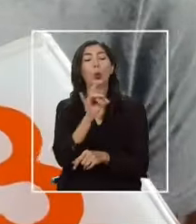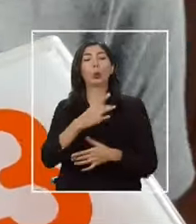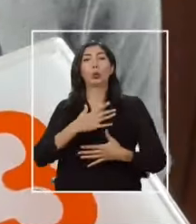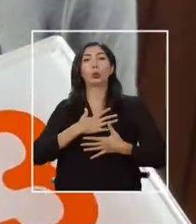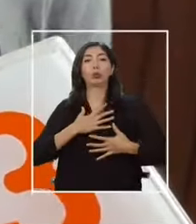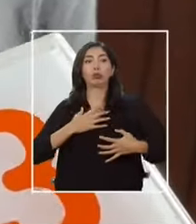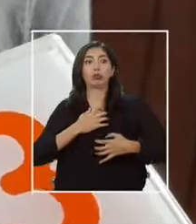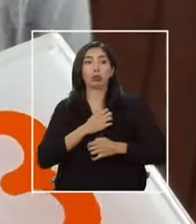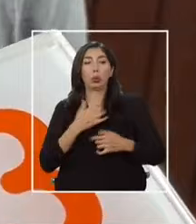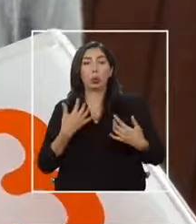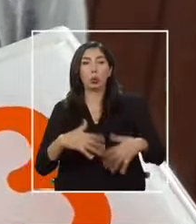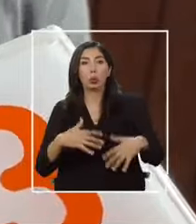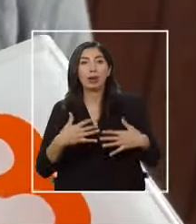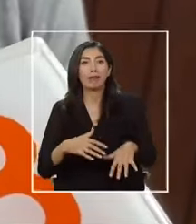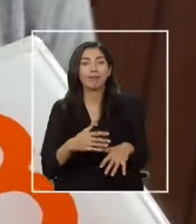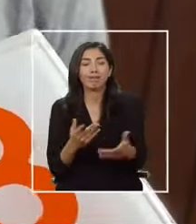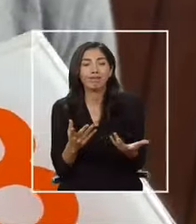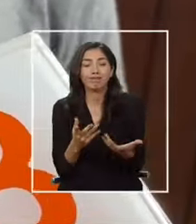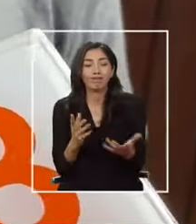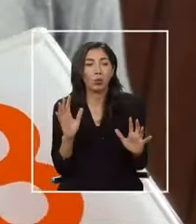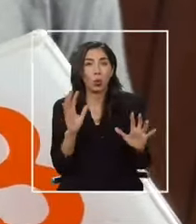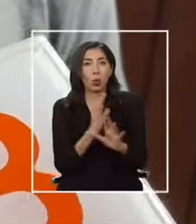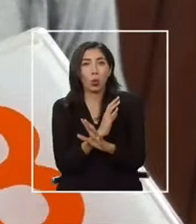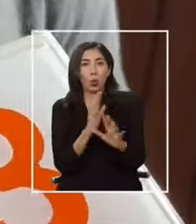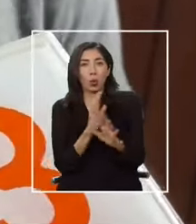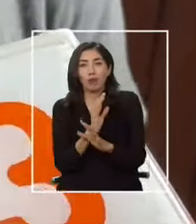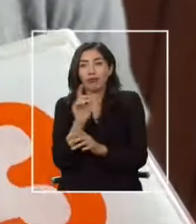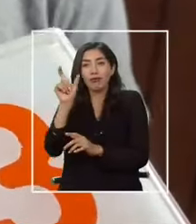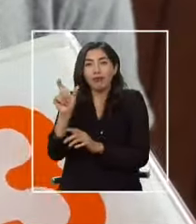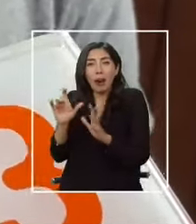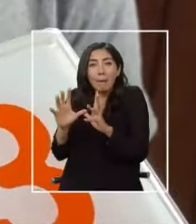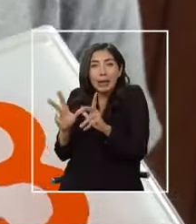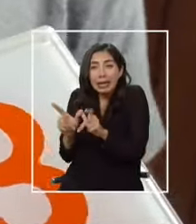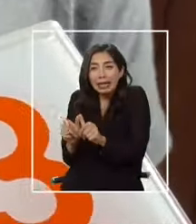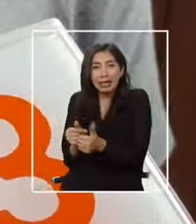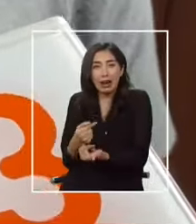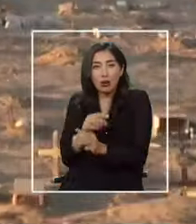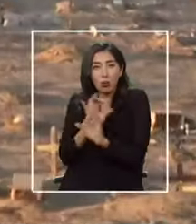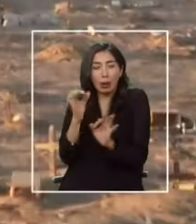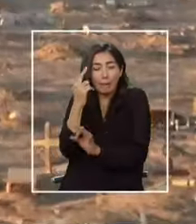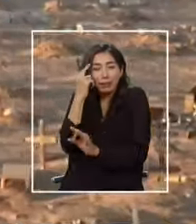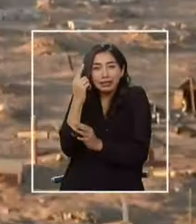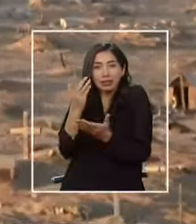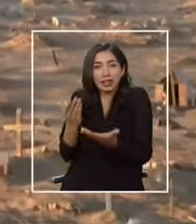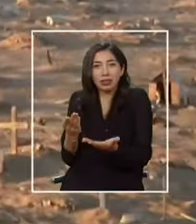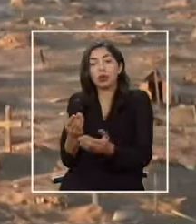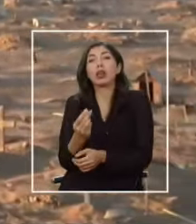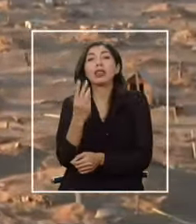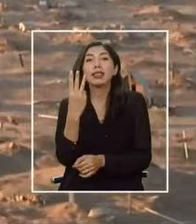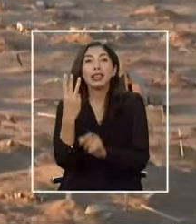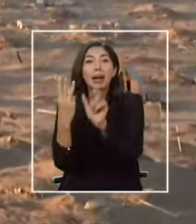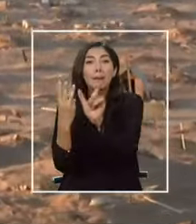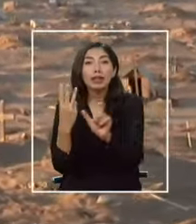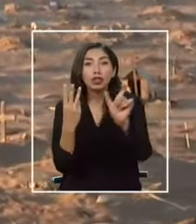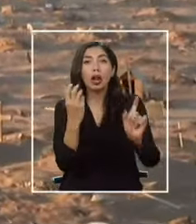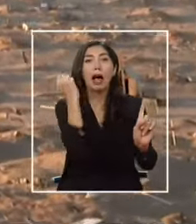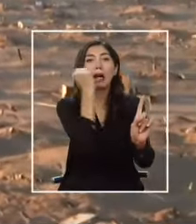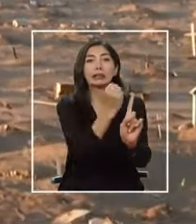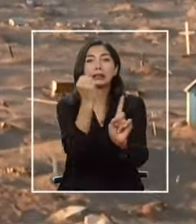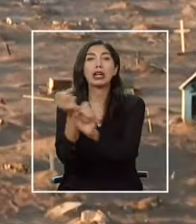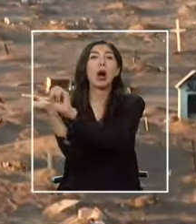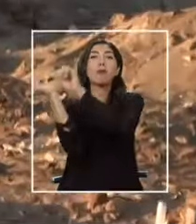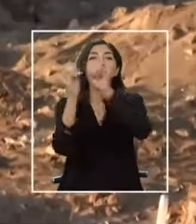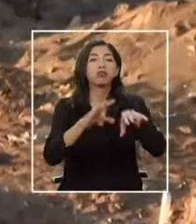es algo que uno jamás espera que le pase a un familiar, menos de esta manera. Tres personas asesinadas en el desierto a solo